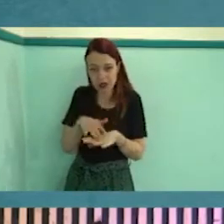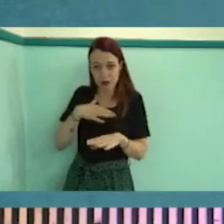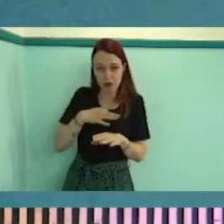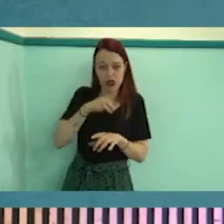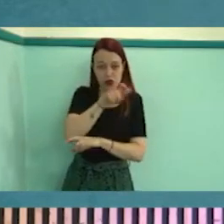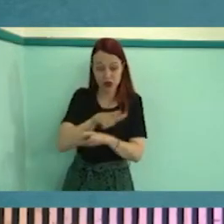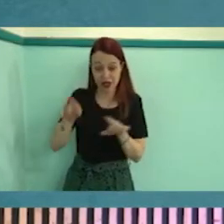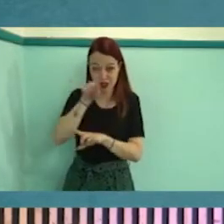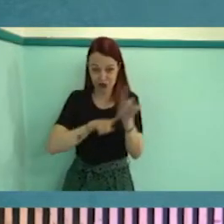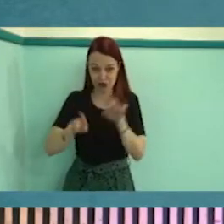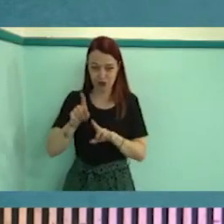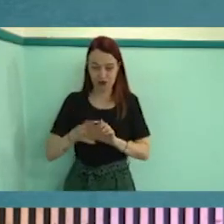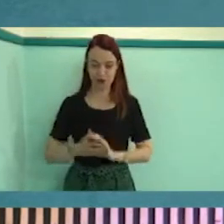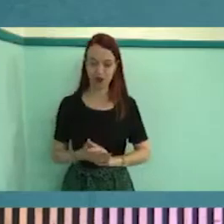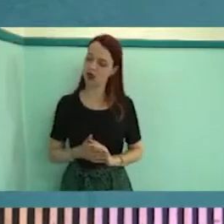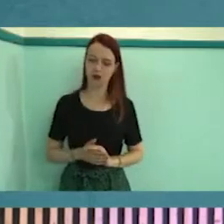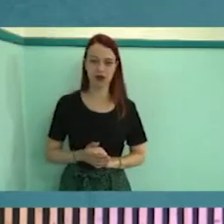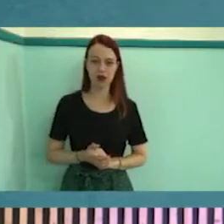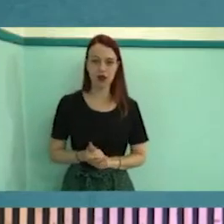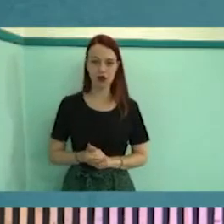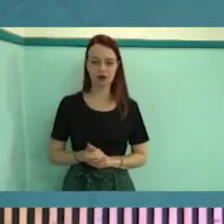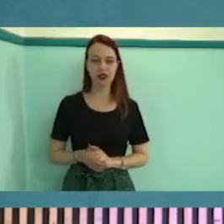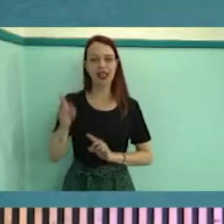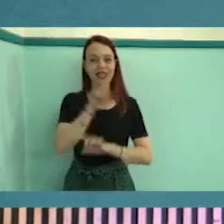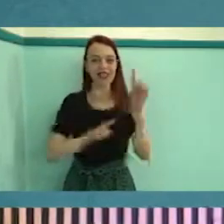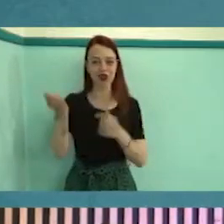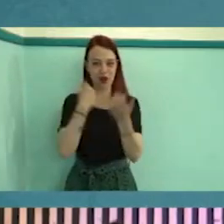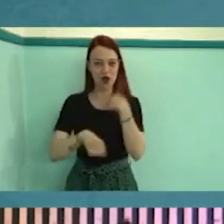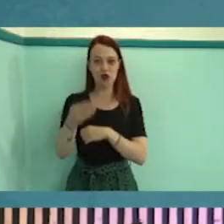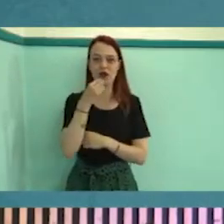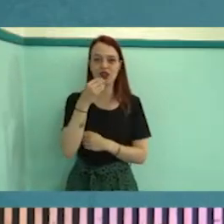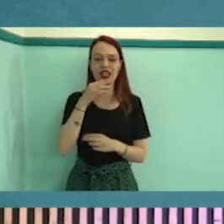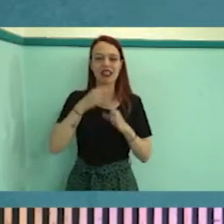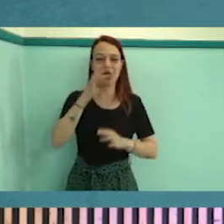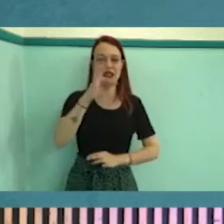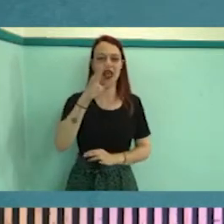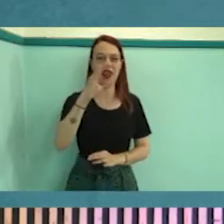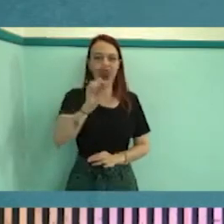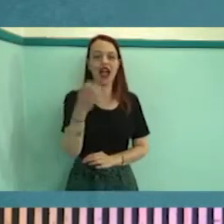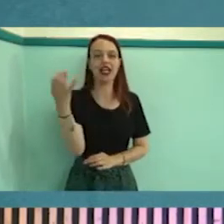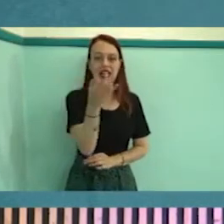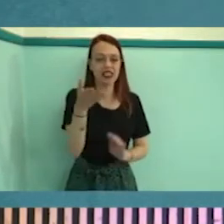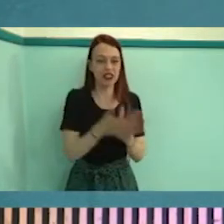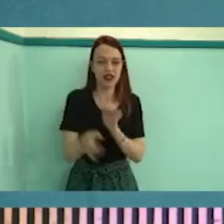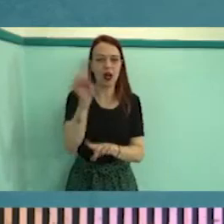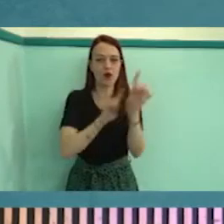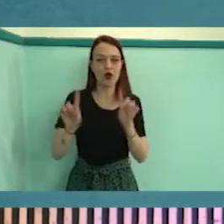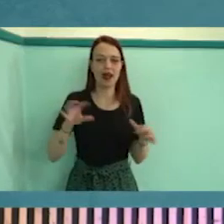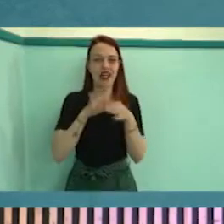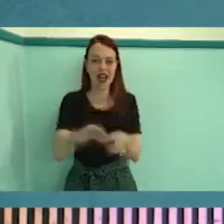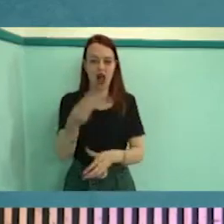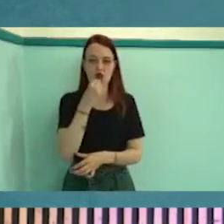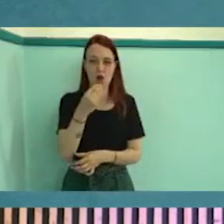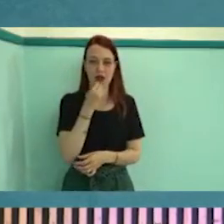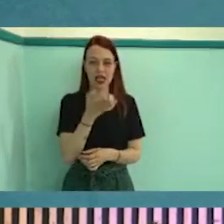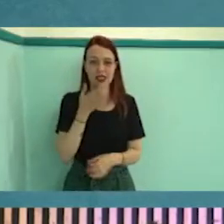Qué son son trastornos psicológicos graves que conllevan alteraciones de la conducta alimentaria Sí cuando yo doy charlas para jóvenes siempre les digo